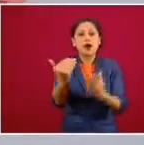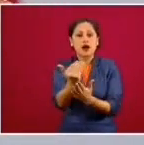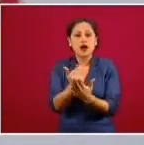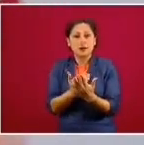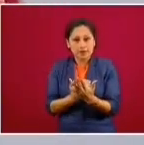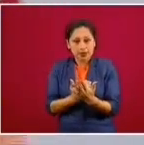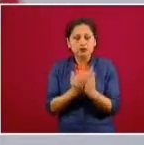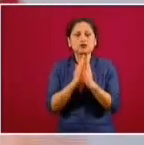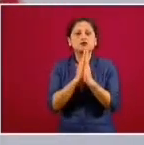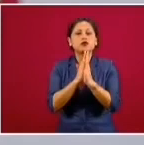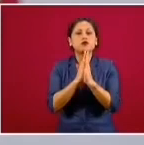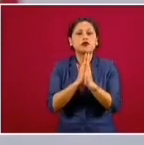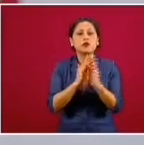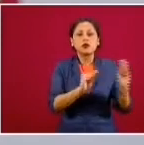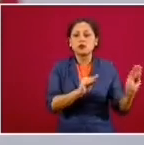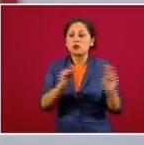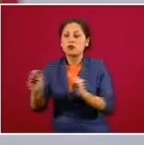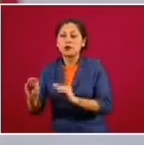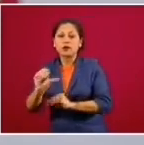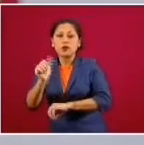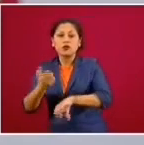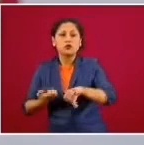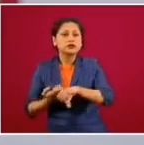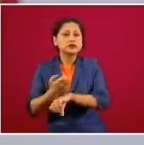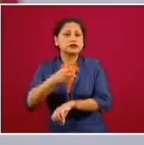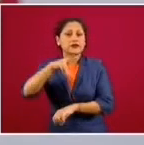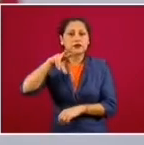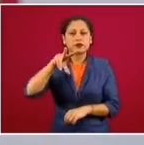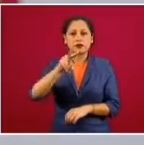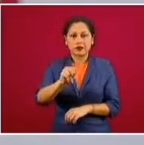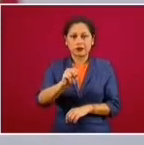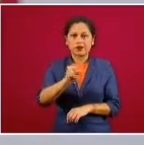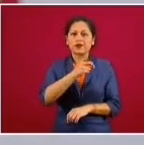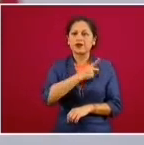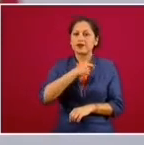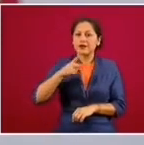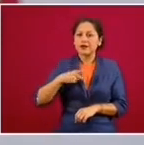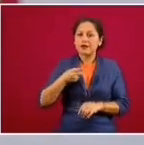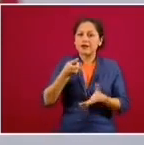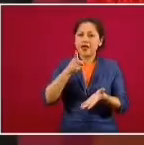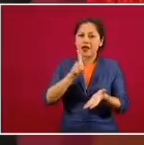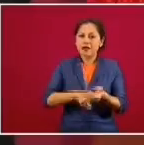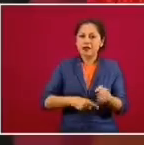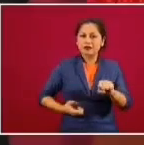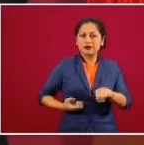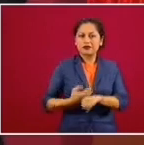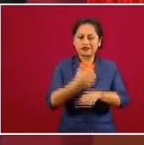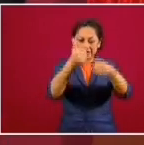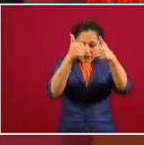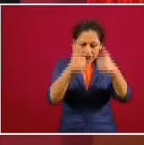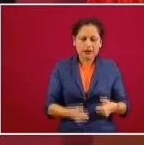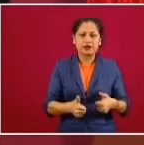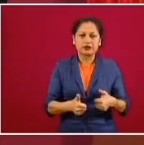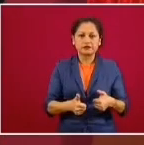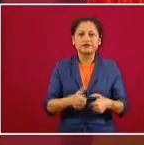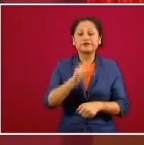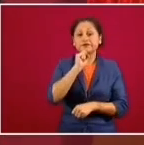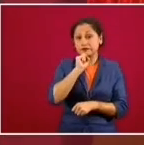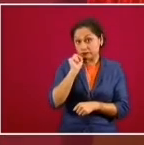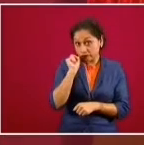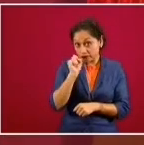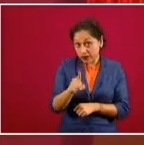en esa zona de baja o nula transmisión, que no se desplacen a zonas de mayor transmisión y viceversa, que quienes vivimos en zonas